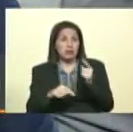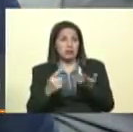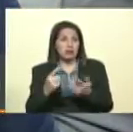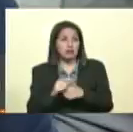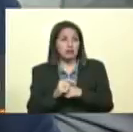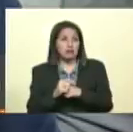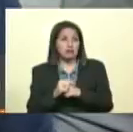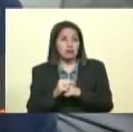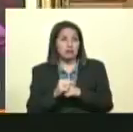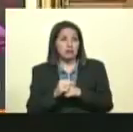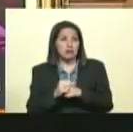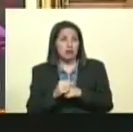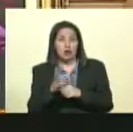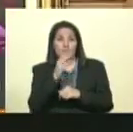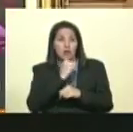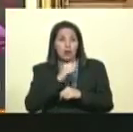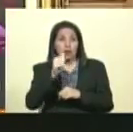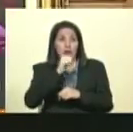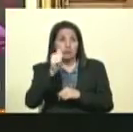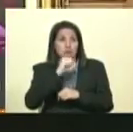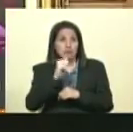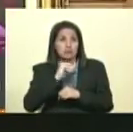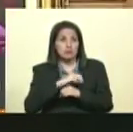Ahí les seca, correcto.